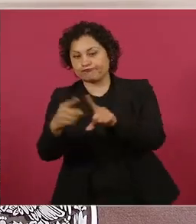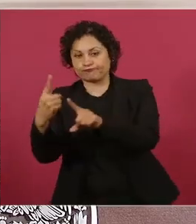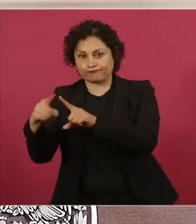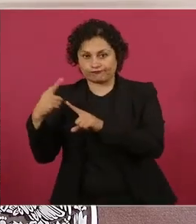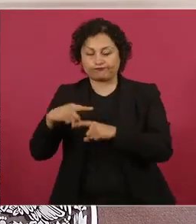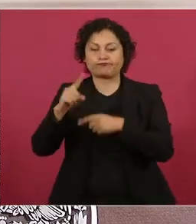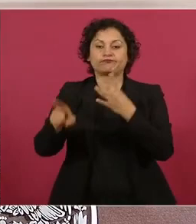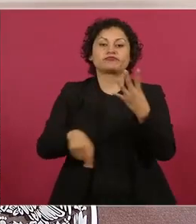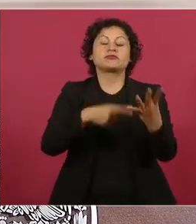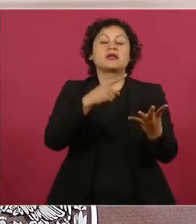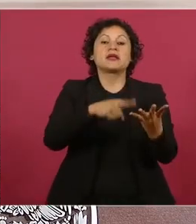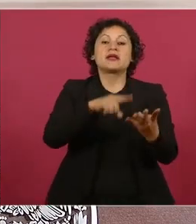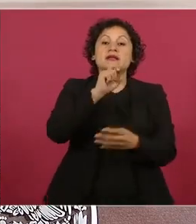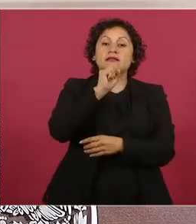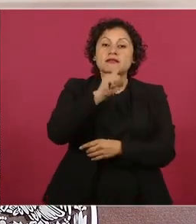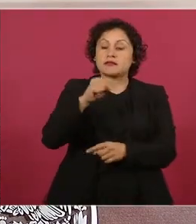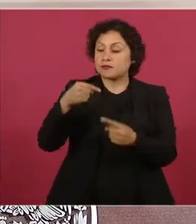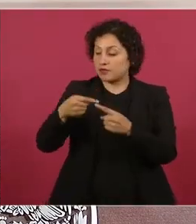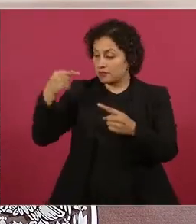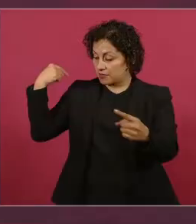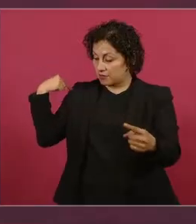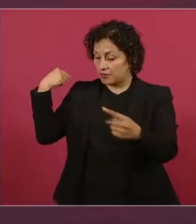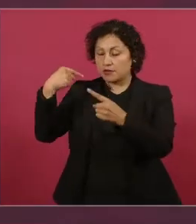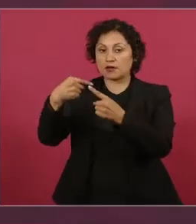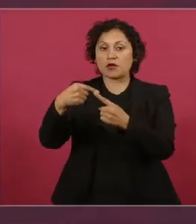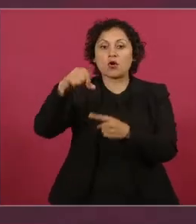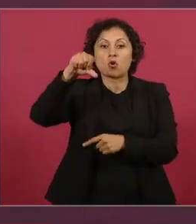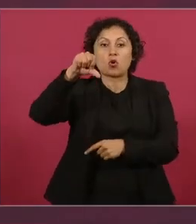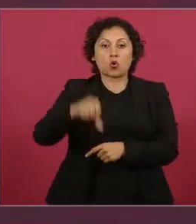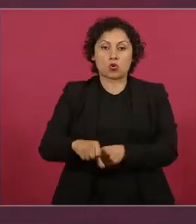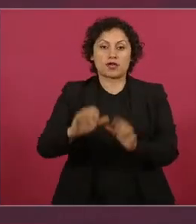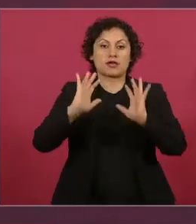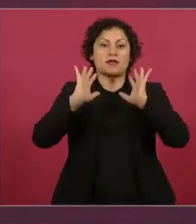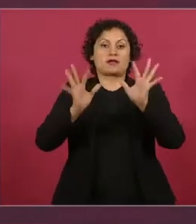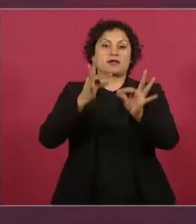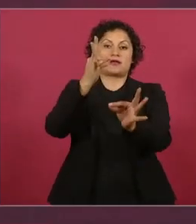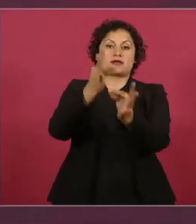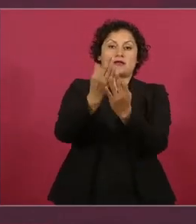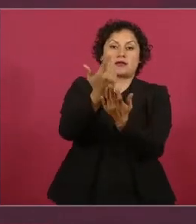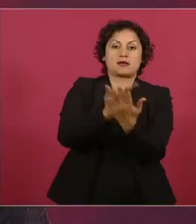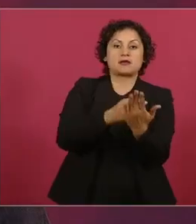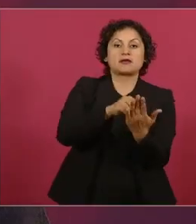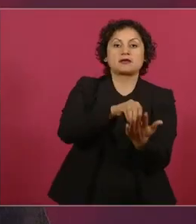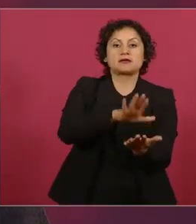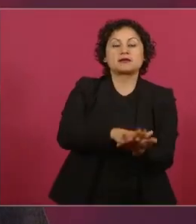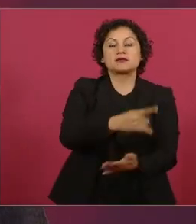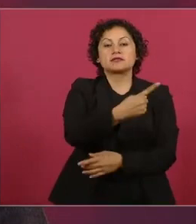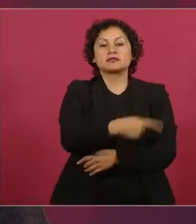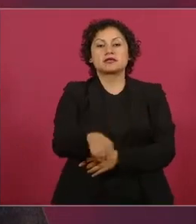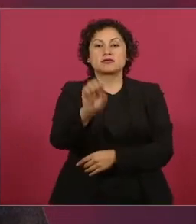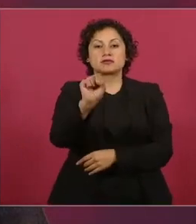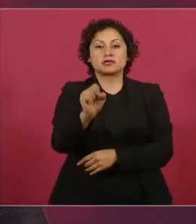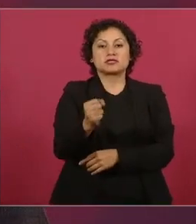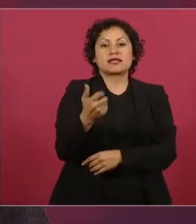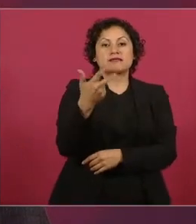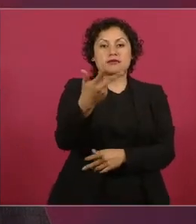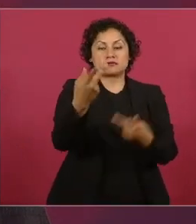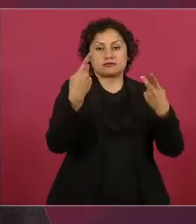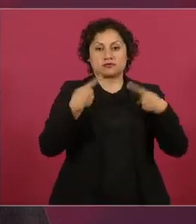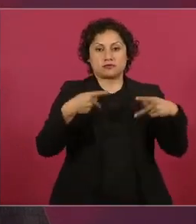día de ayer, hoy, 188 pacientes hospitalizados, pero no a